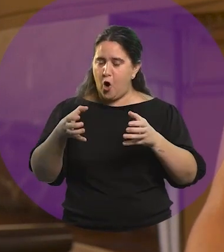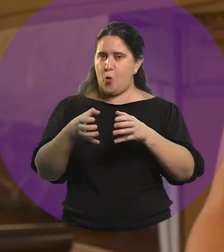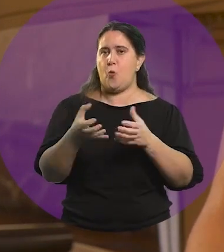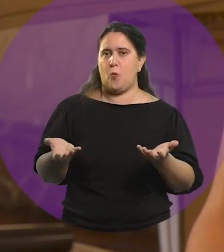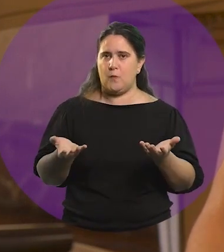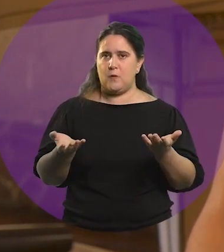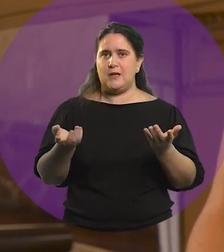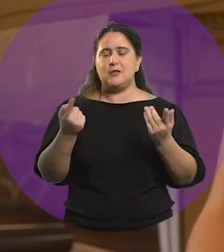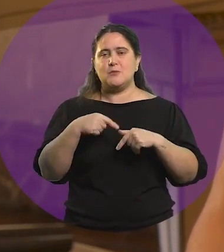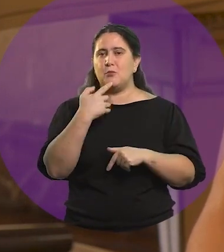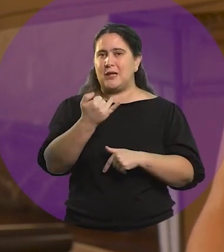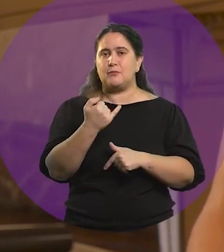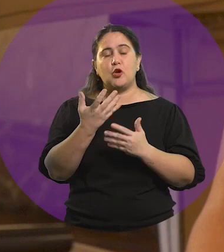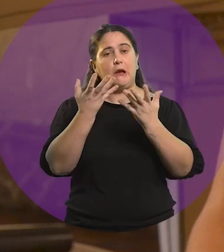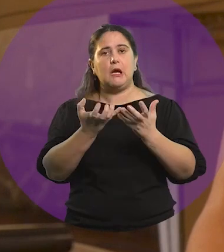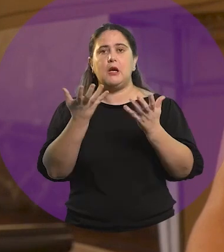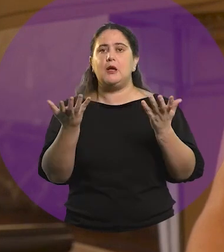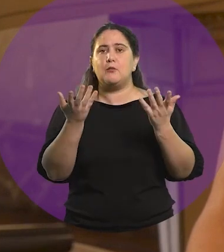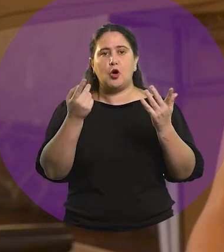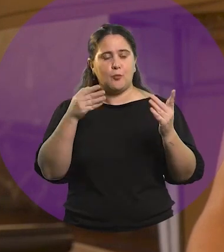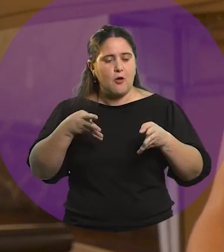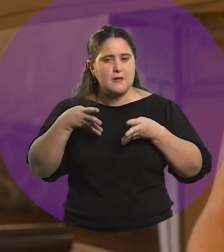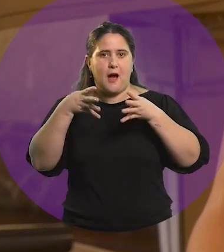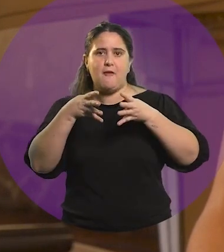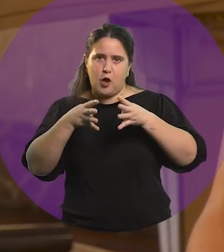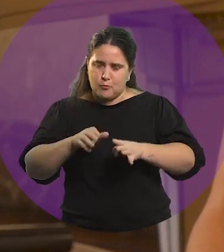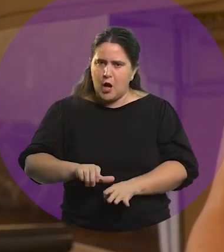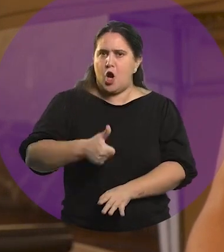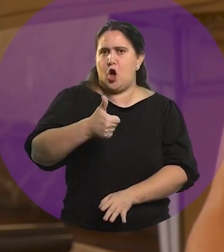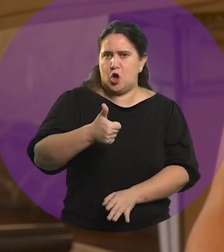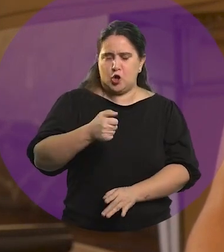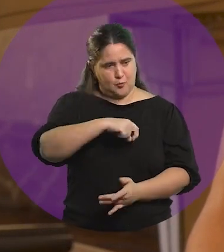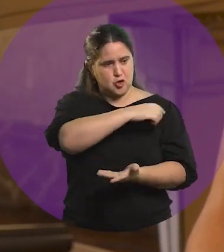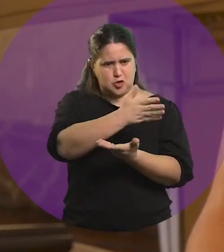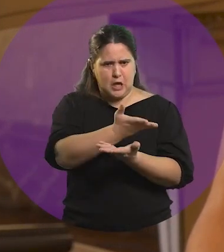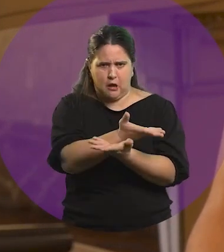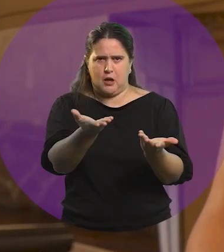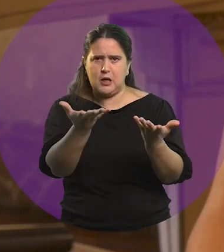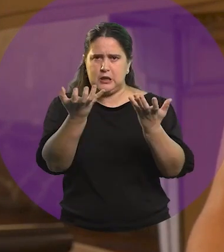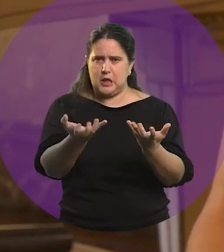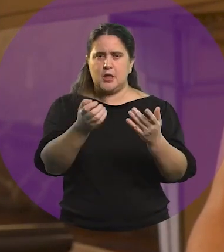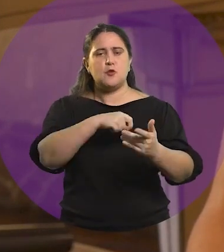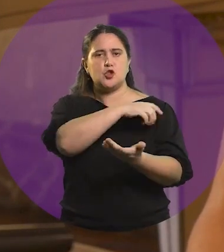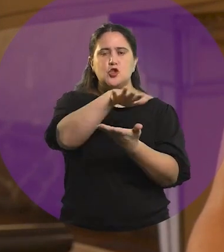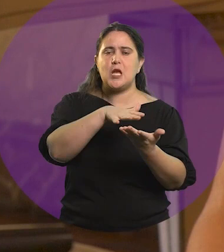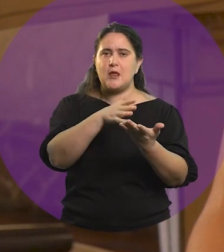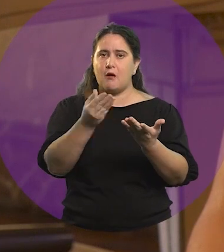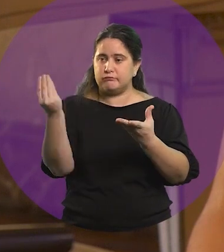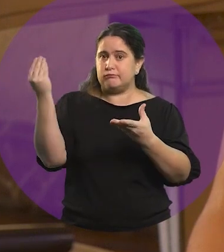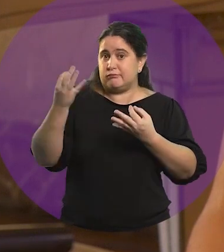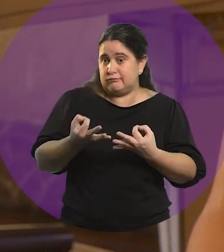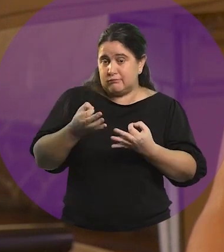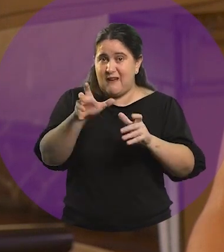colectiva, ¿no? Es decir, bueno, si nosotros estamos queriendo cumplir este desafío socialmente y nuestra sociedad está